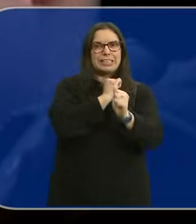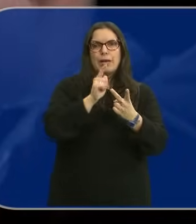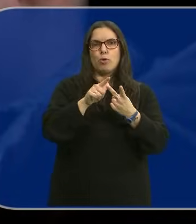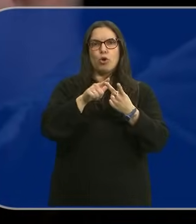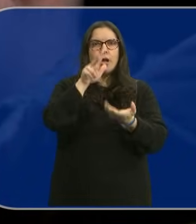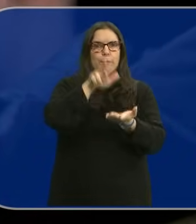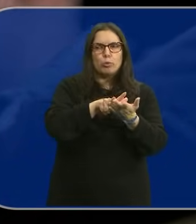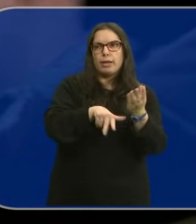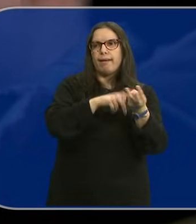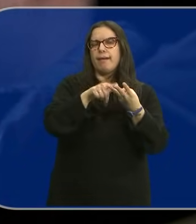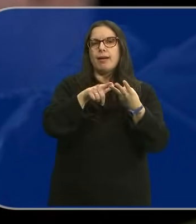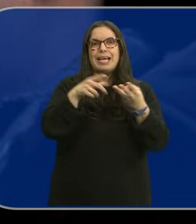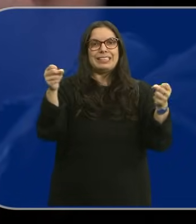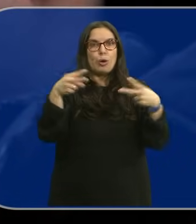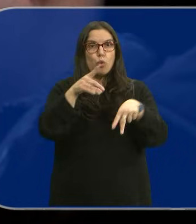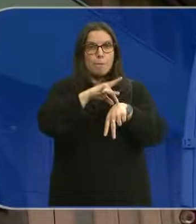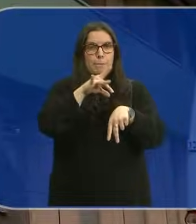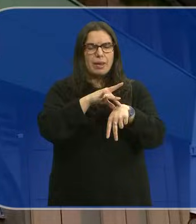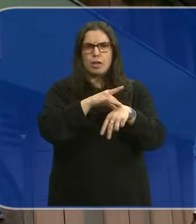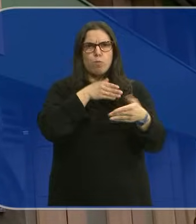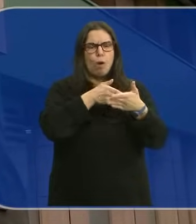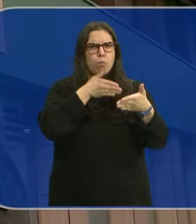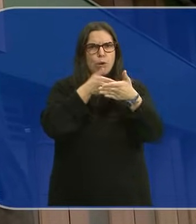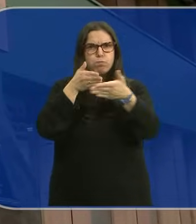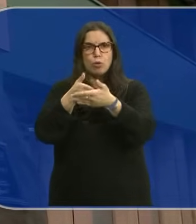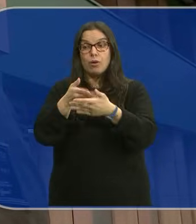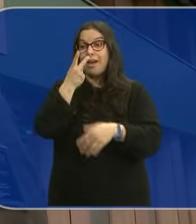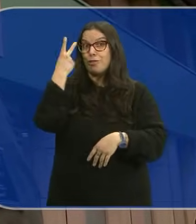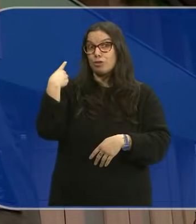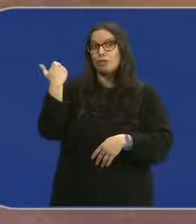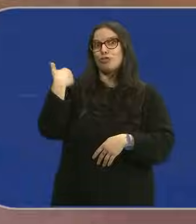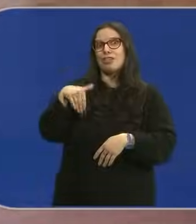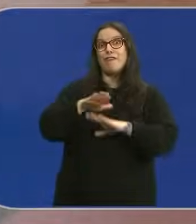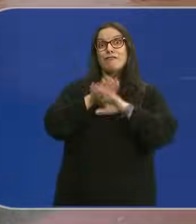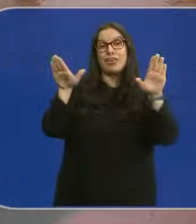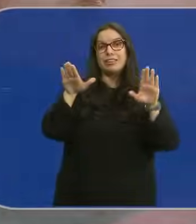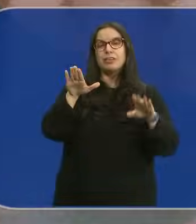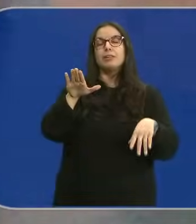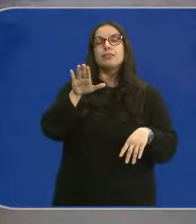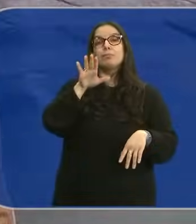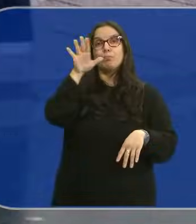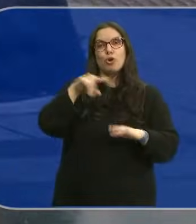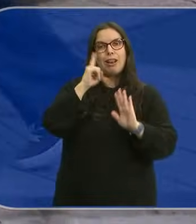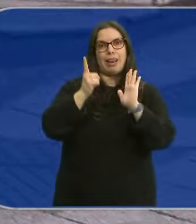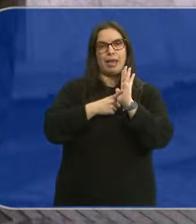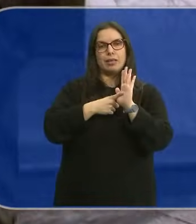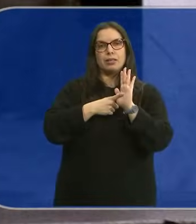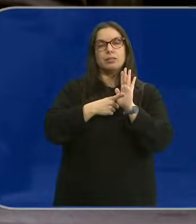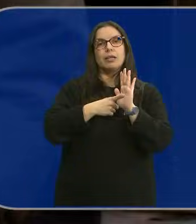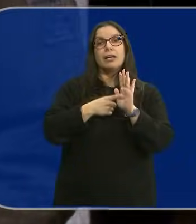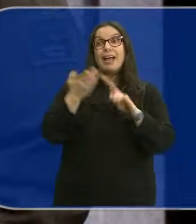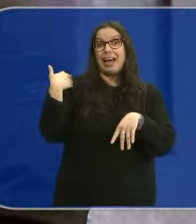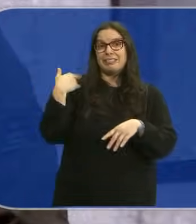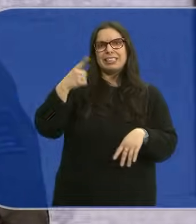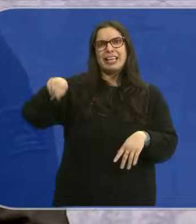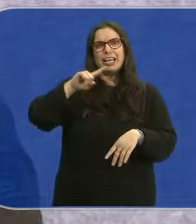préstamo, un crédito bancario o un seguro médico eran muy difíciles hasta hace 2 años. A pesar de haber superado el cáncer, tenían incluso que renovar